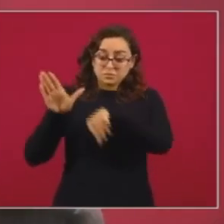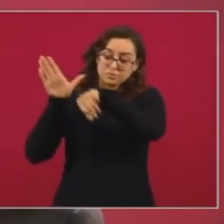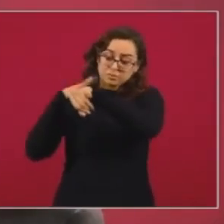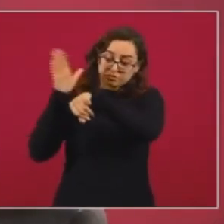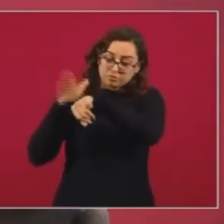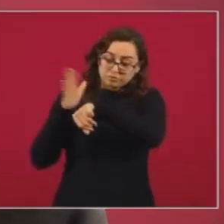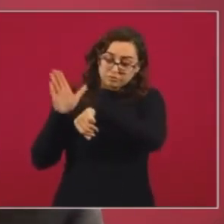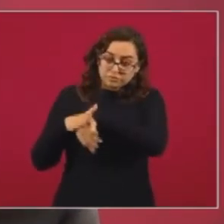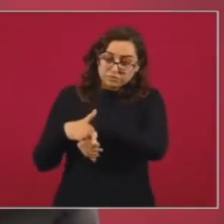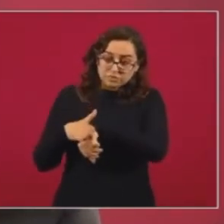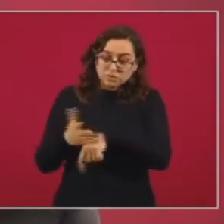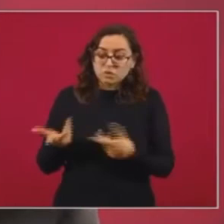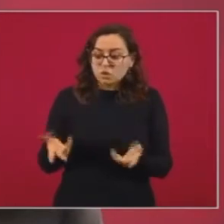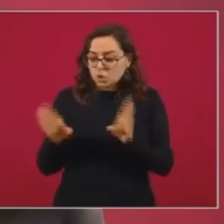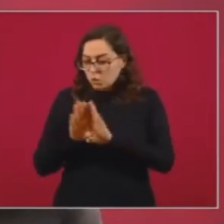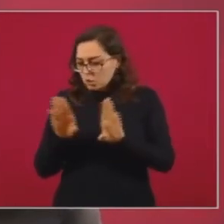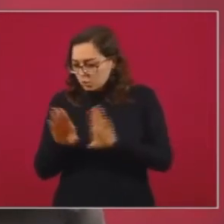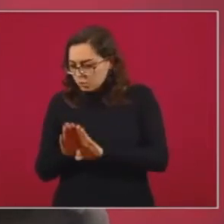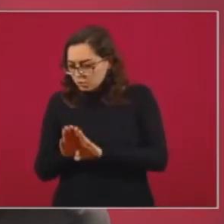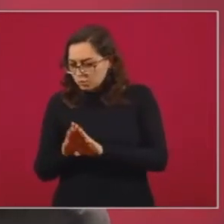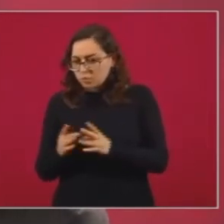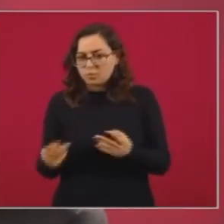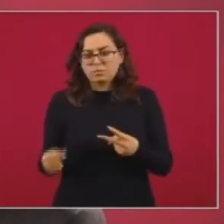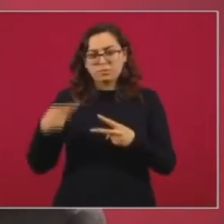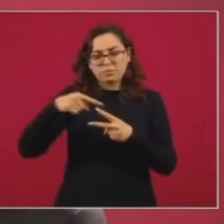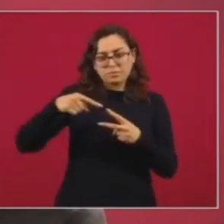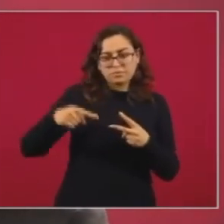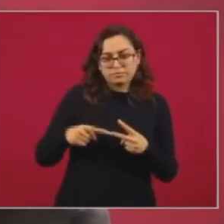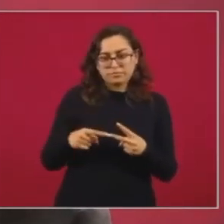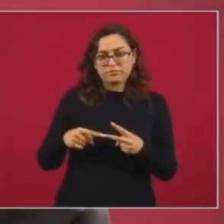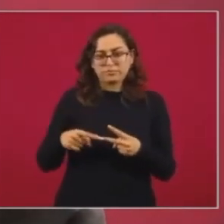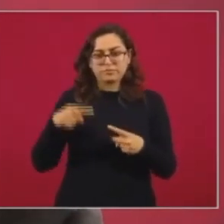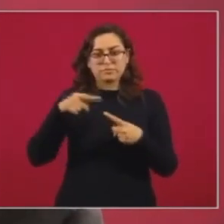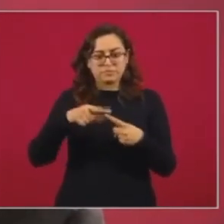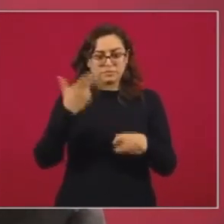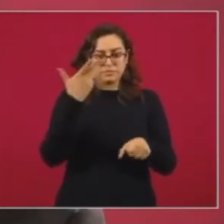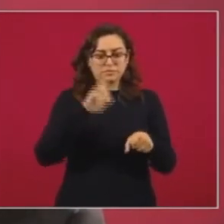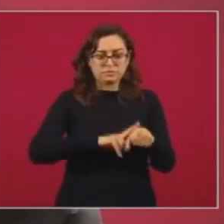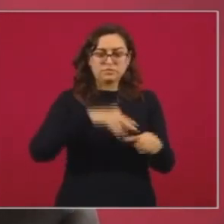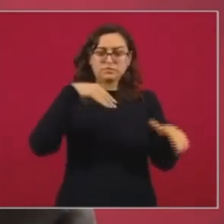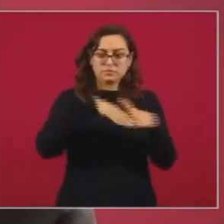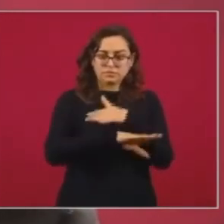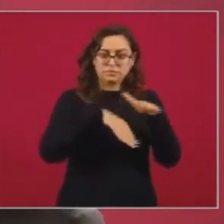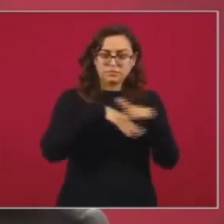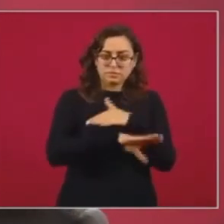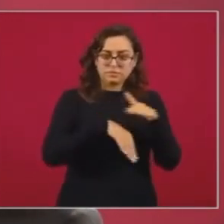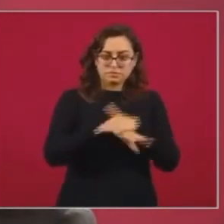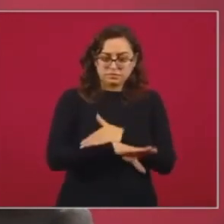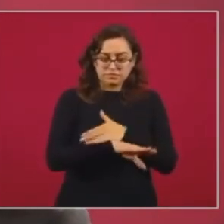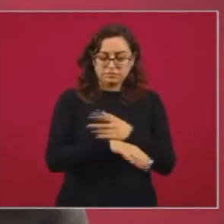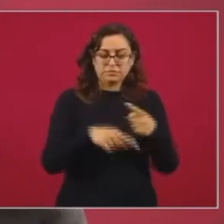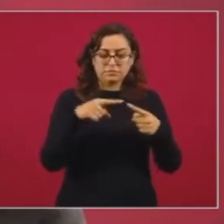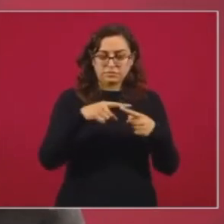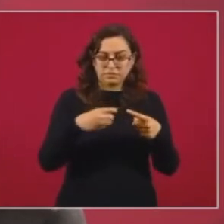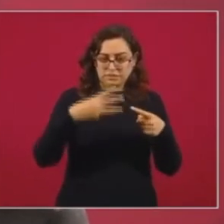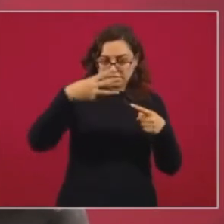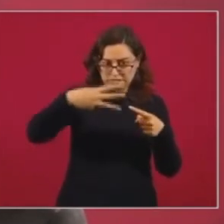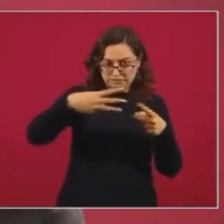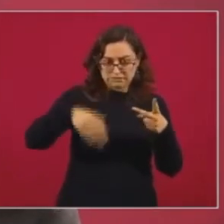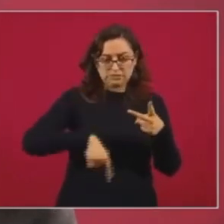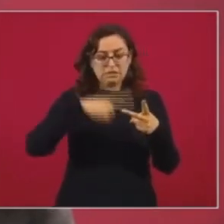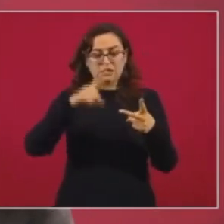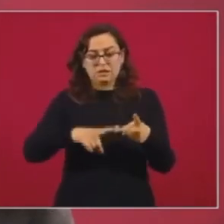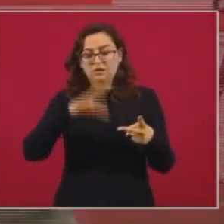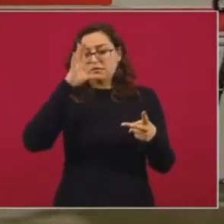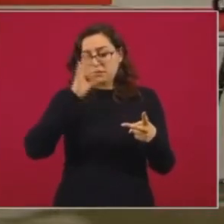de la transmisión del virus, medida por 2 indicadores, de la ocupación hospitalaria, medida por 3 indicadores, del riesgo de